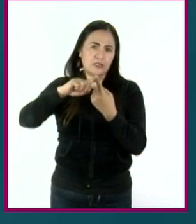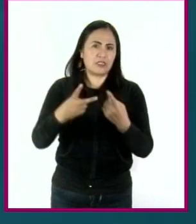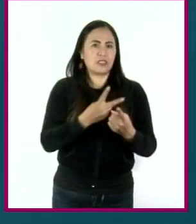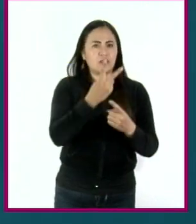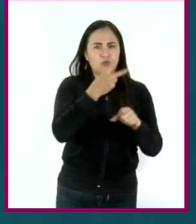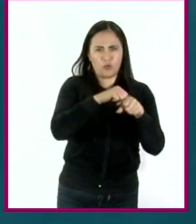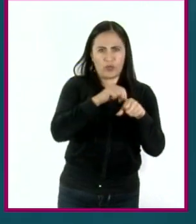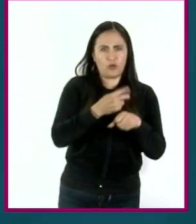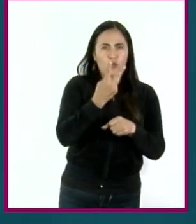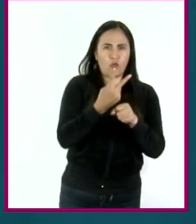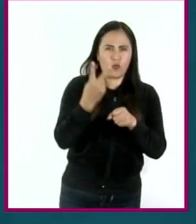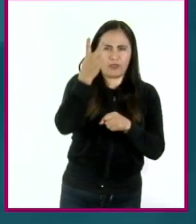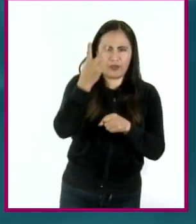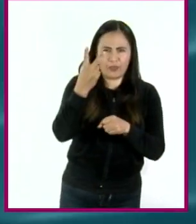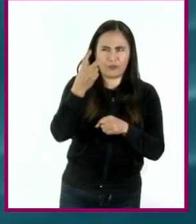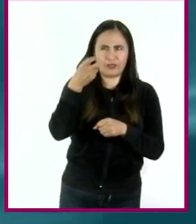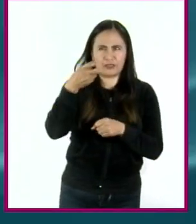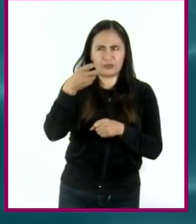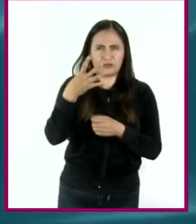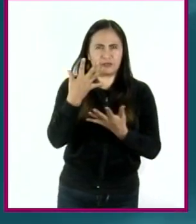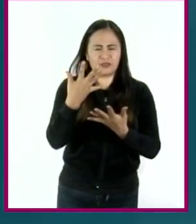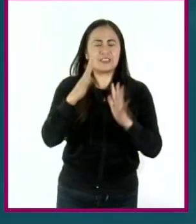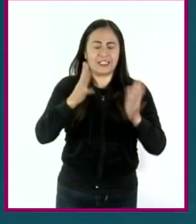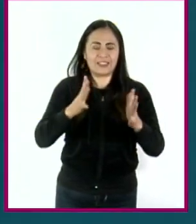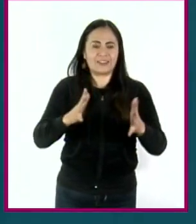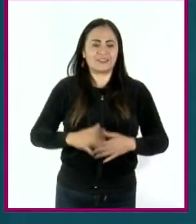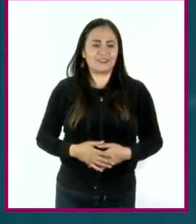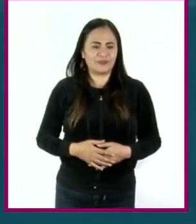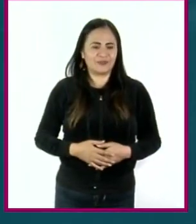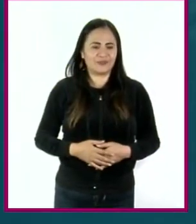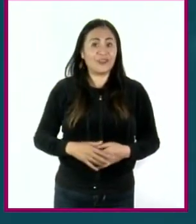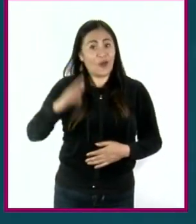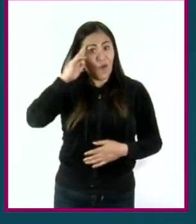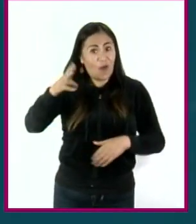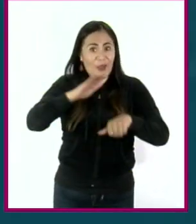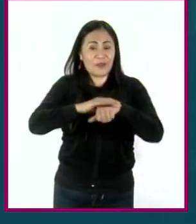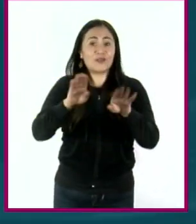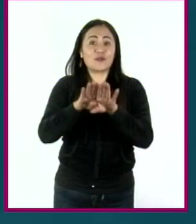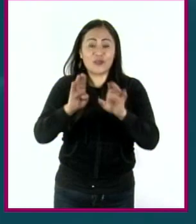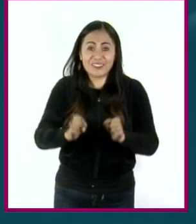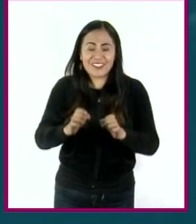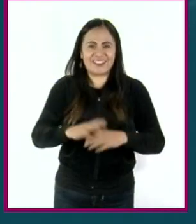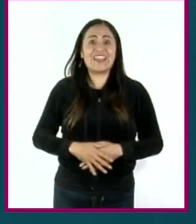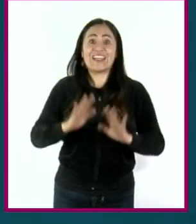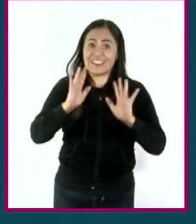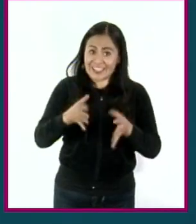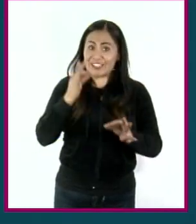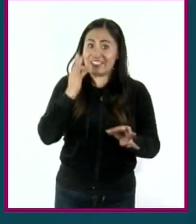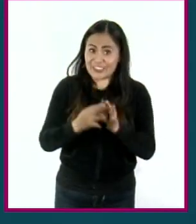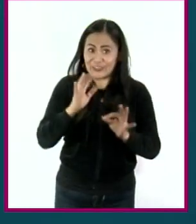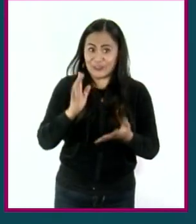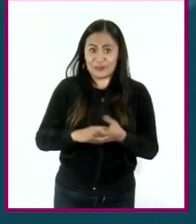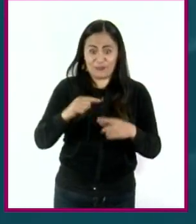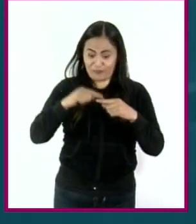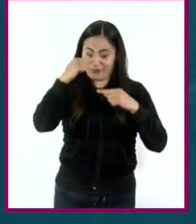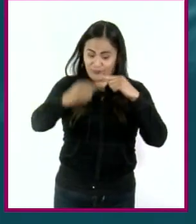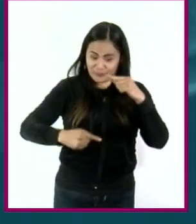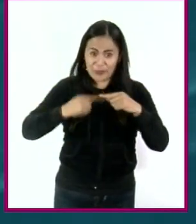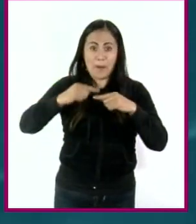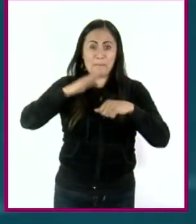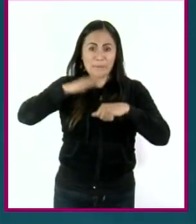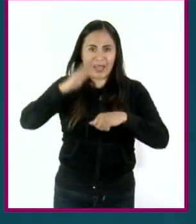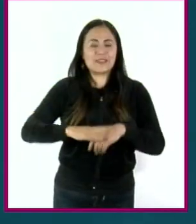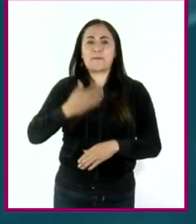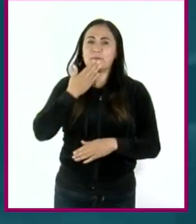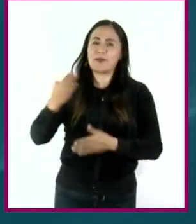segundo. Ay, listo, ya lo tengo. Hola amigos, ¿cómo están? ¿Ya listos para un ciclo más? Les damos la